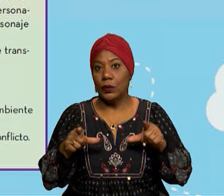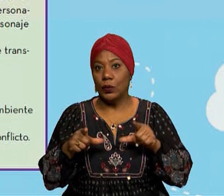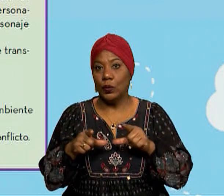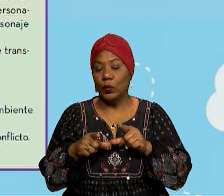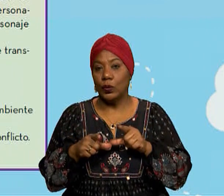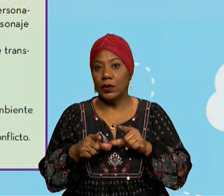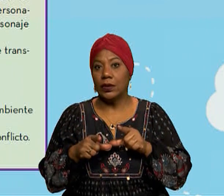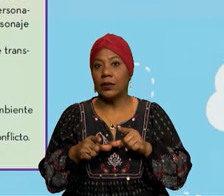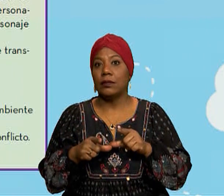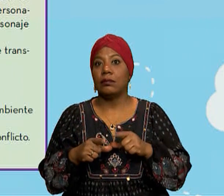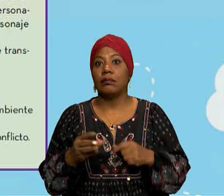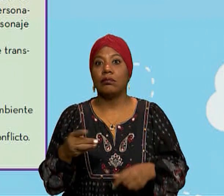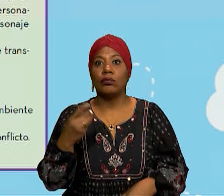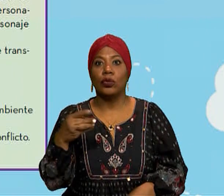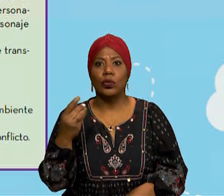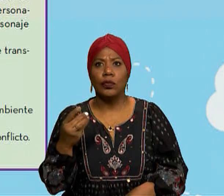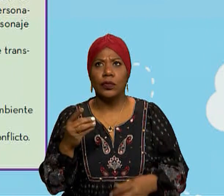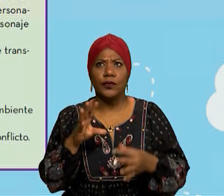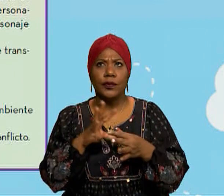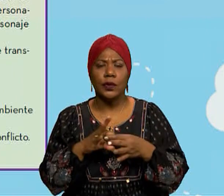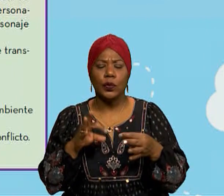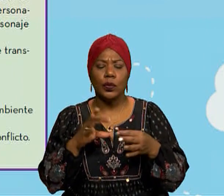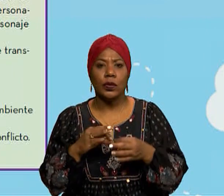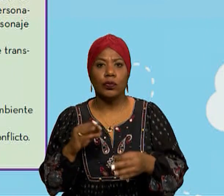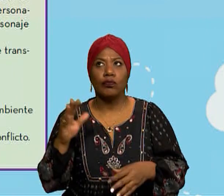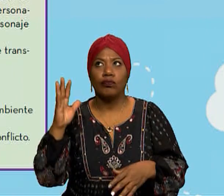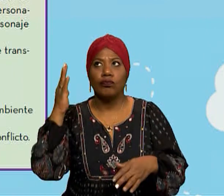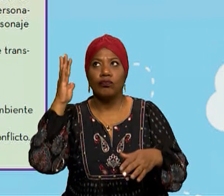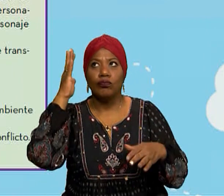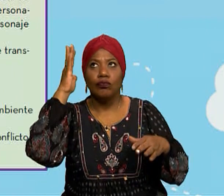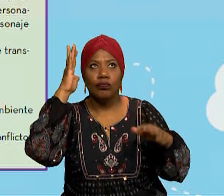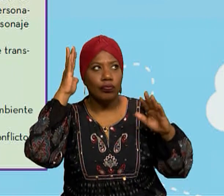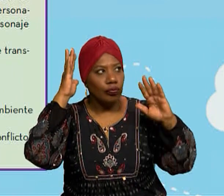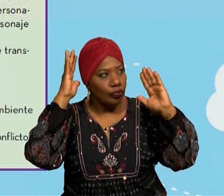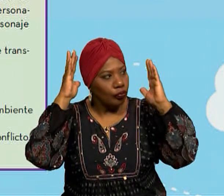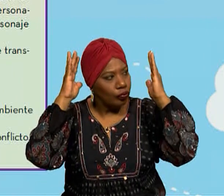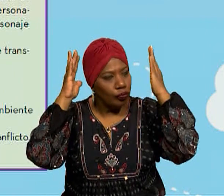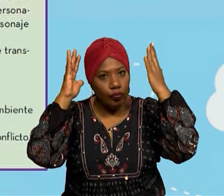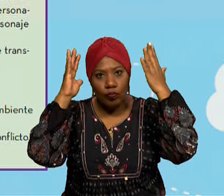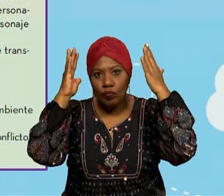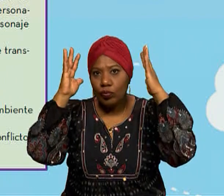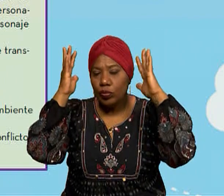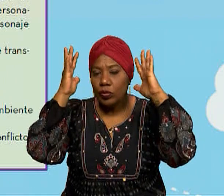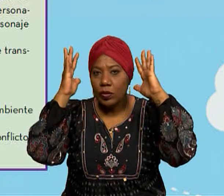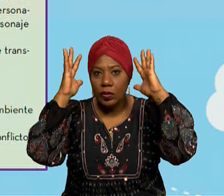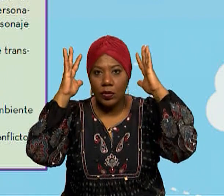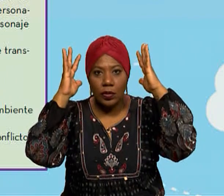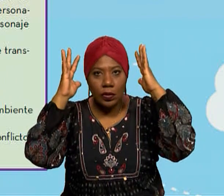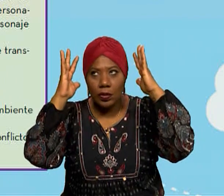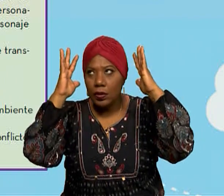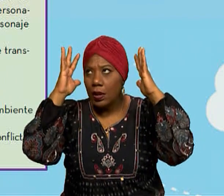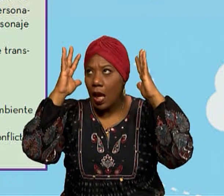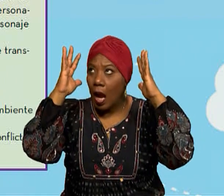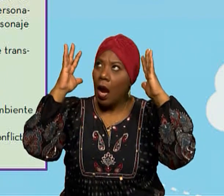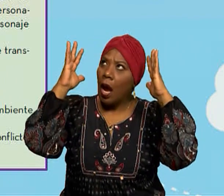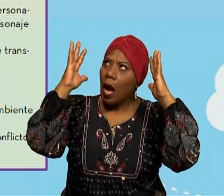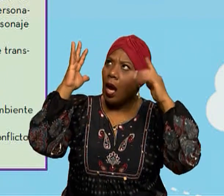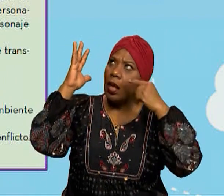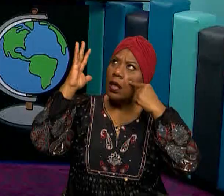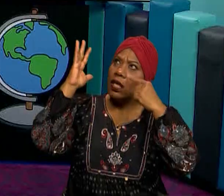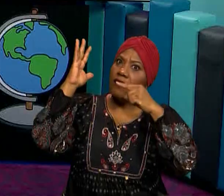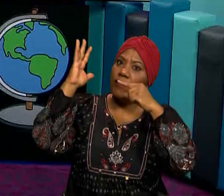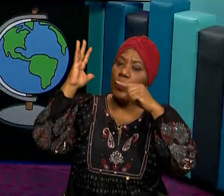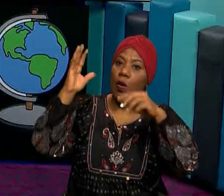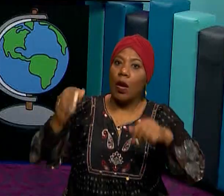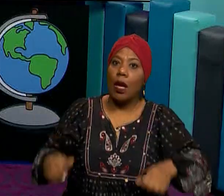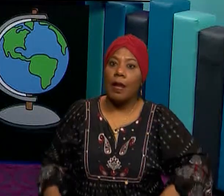la historia. En este caso, ¿por dónde iba caminando el niño? ¿Por dónde iba? Por el bosque. Muy bien,